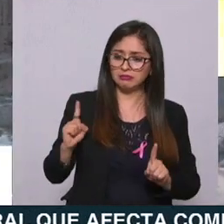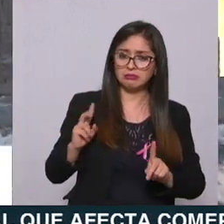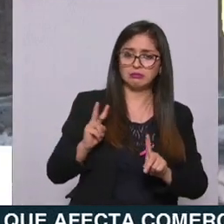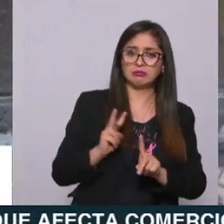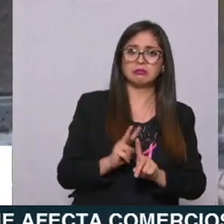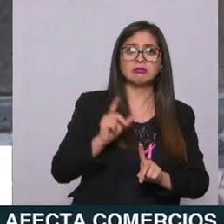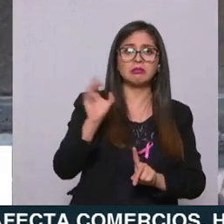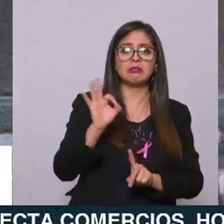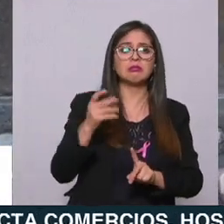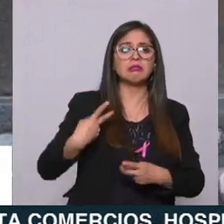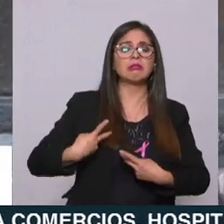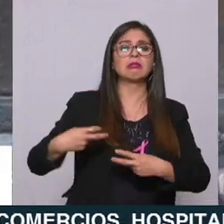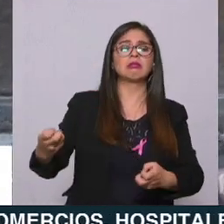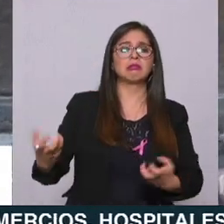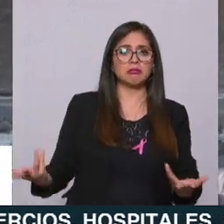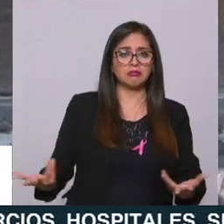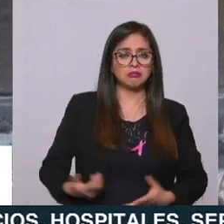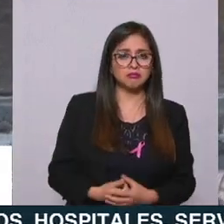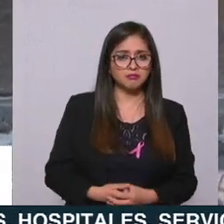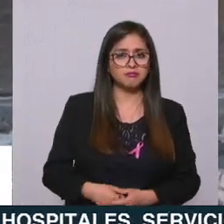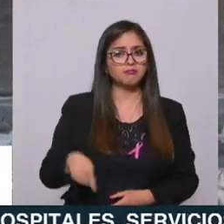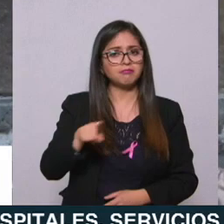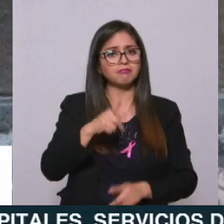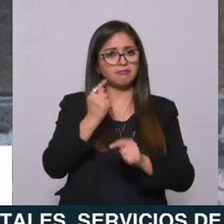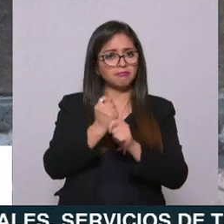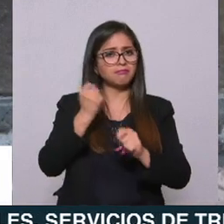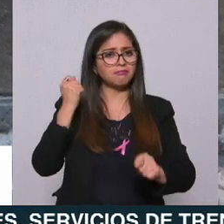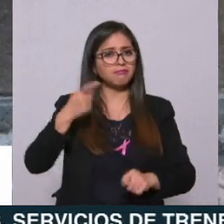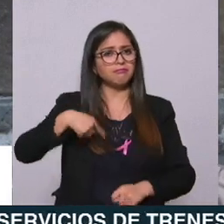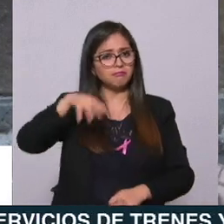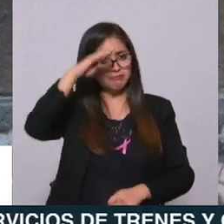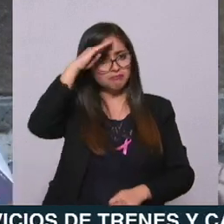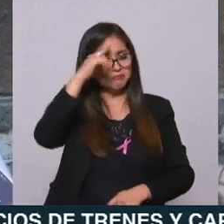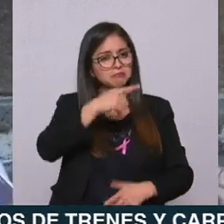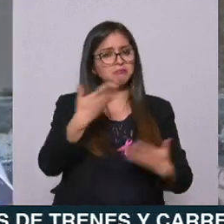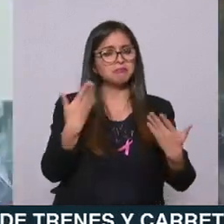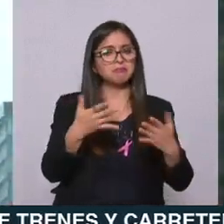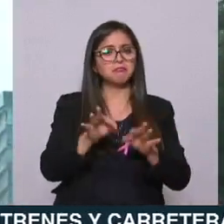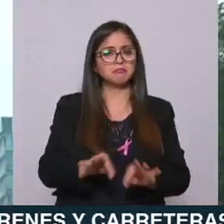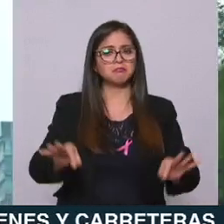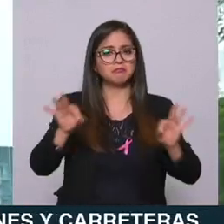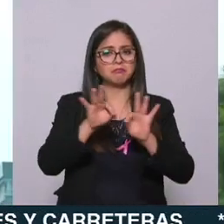diría que más que nada el transporte público podría ser una mejora muy